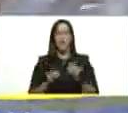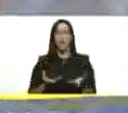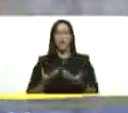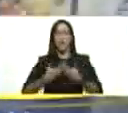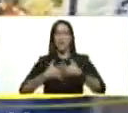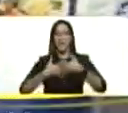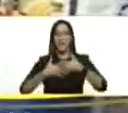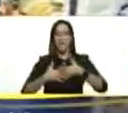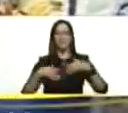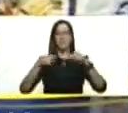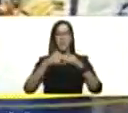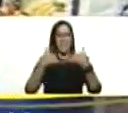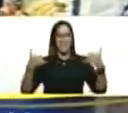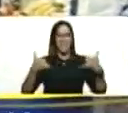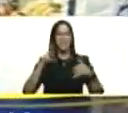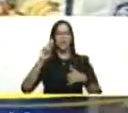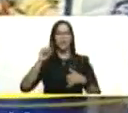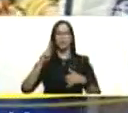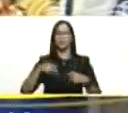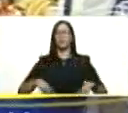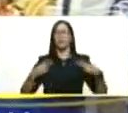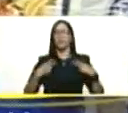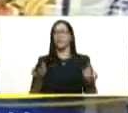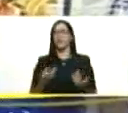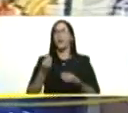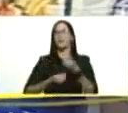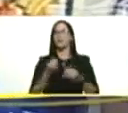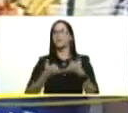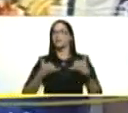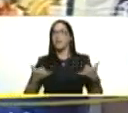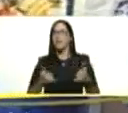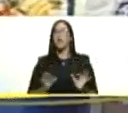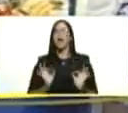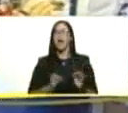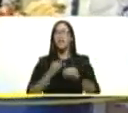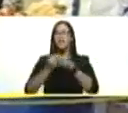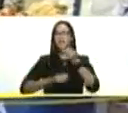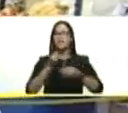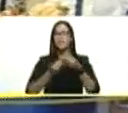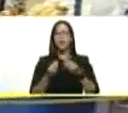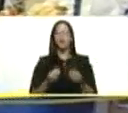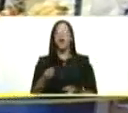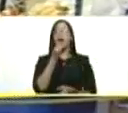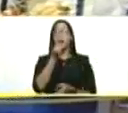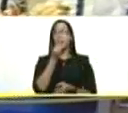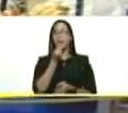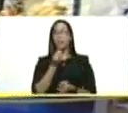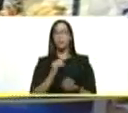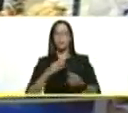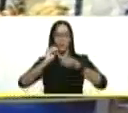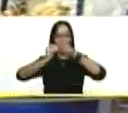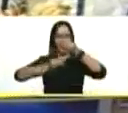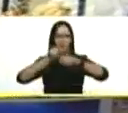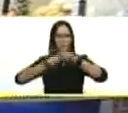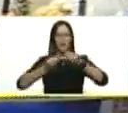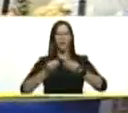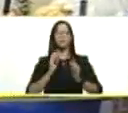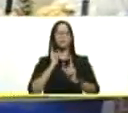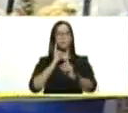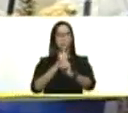línea NutriVida. Es una línea que ha sido constituida con alimentos diseñados para